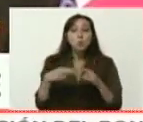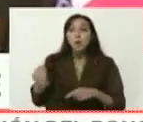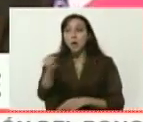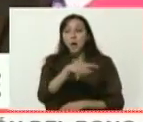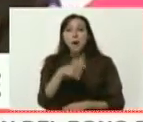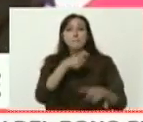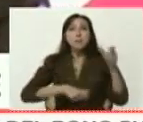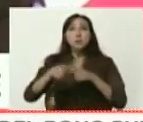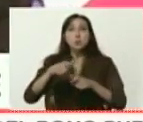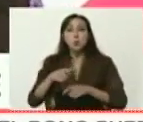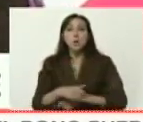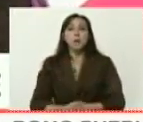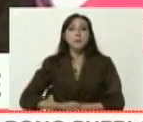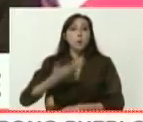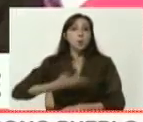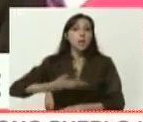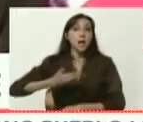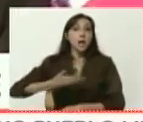estos